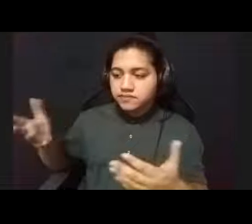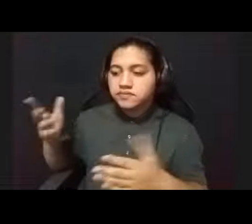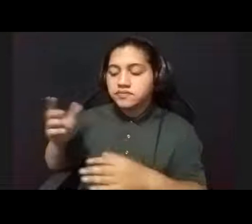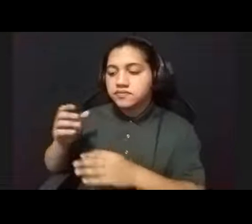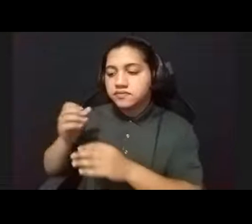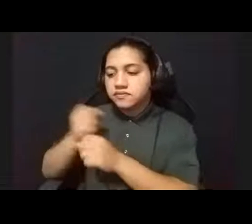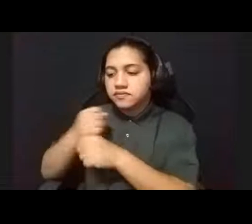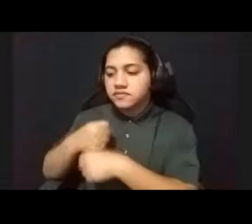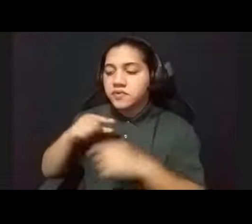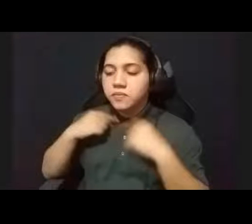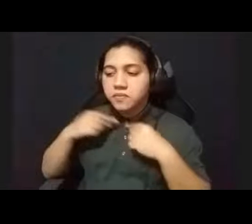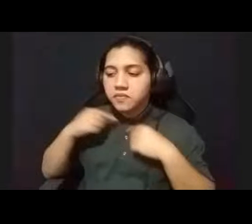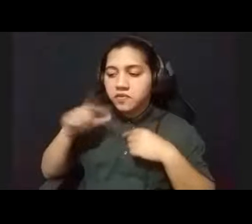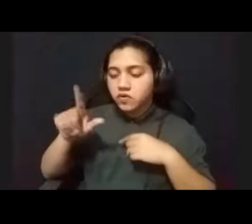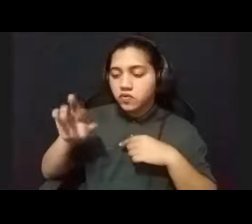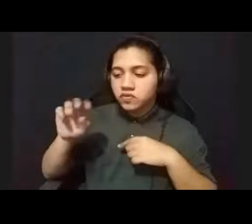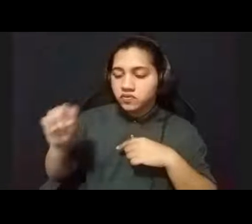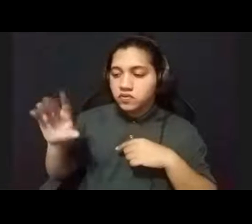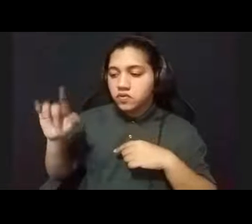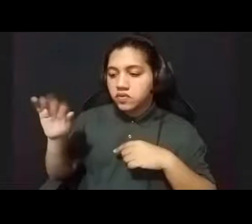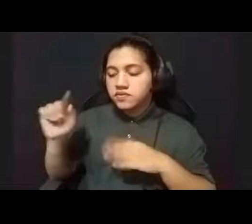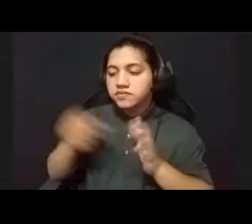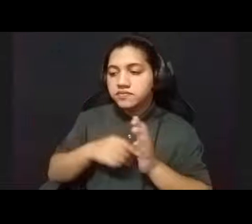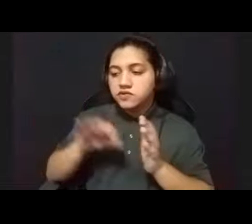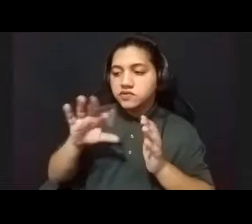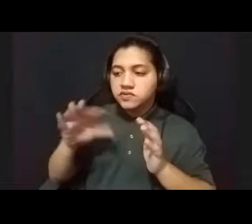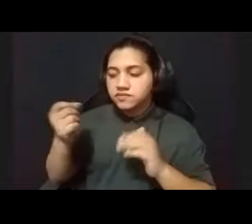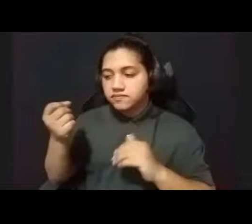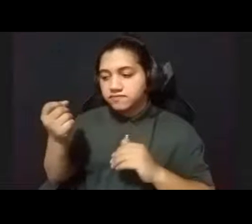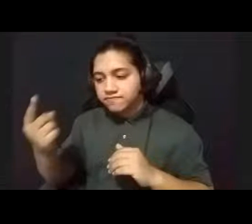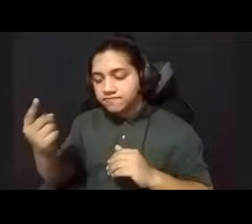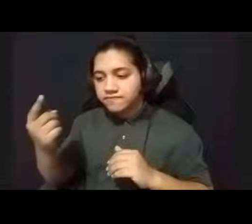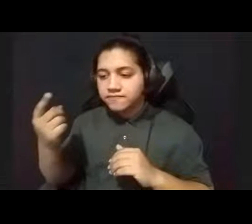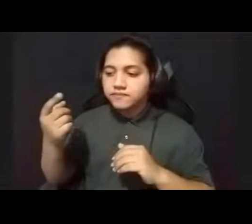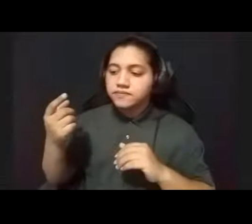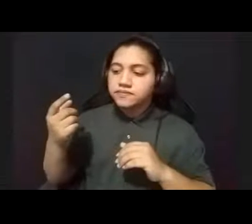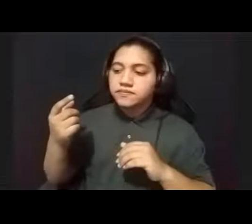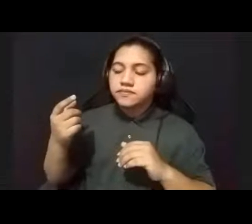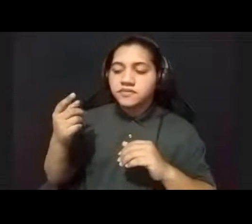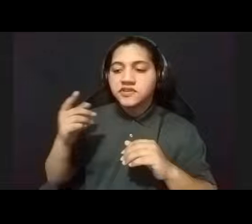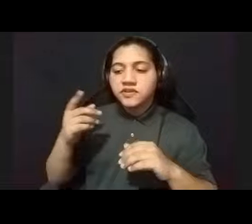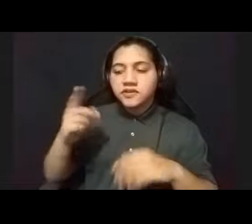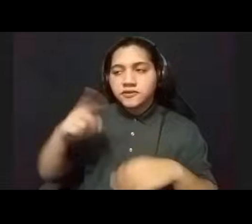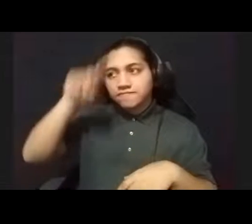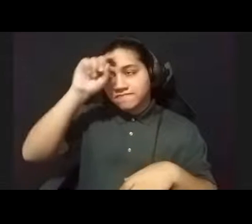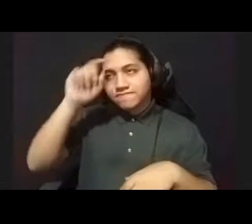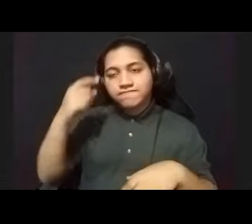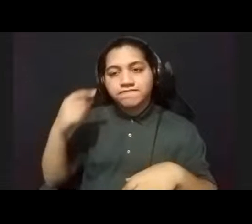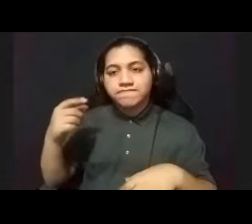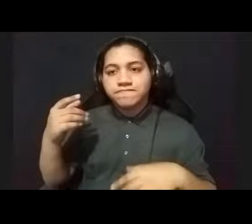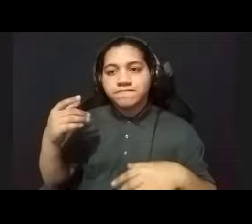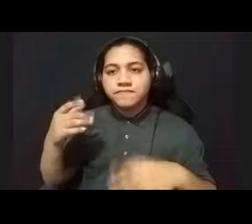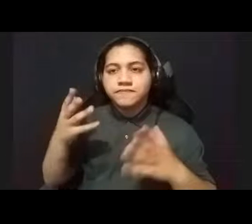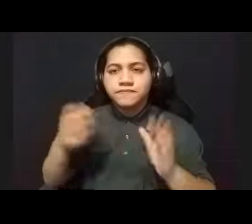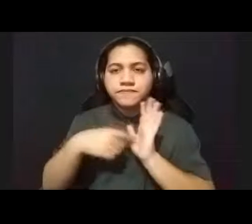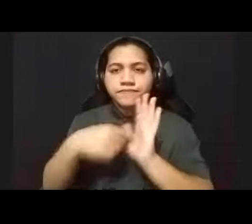en 1911. Pues son preguntas que nos hacemos, y quiero mostrarle el